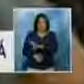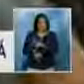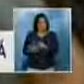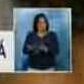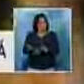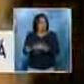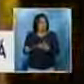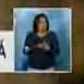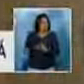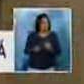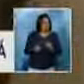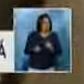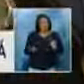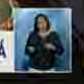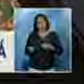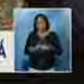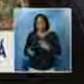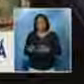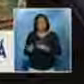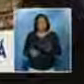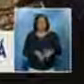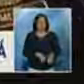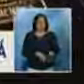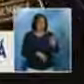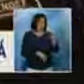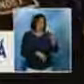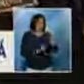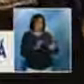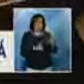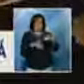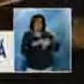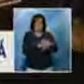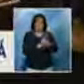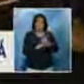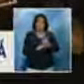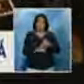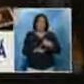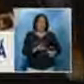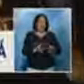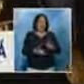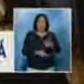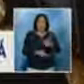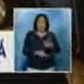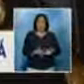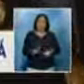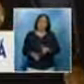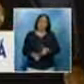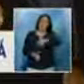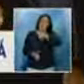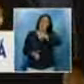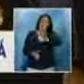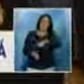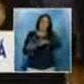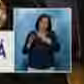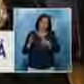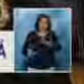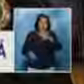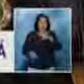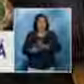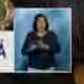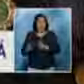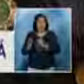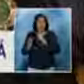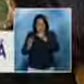el intento. Dos sujetos ingresaron armados, redujeron a los... propietario y a la familia. En